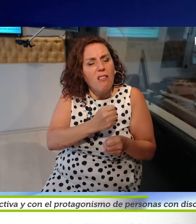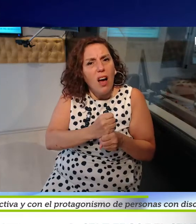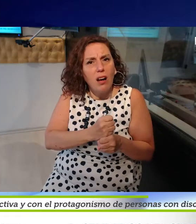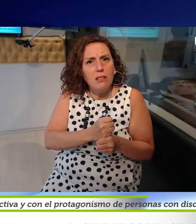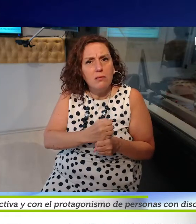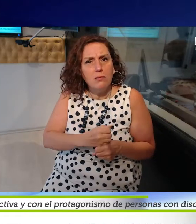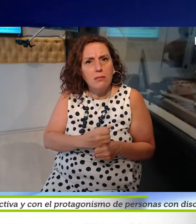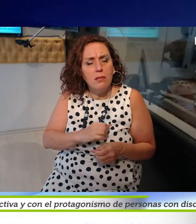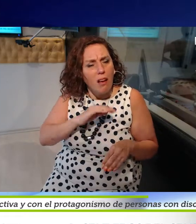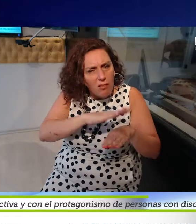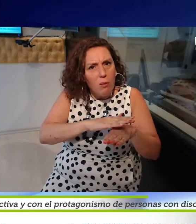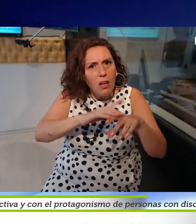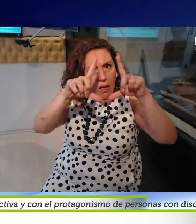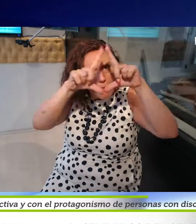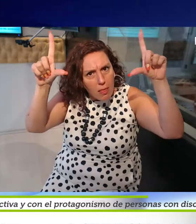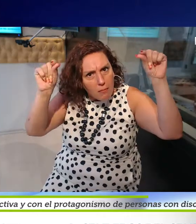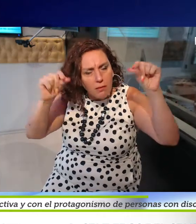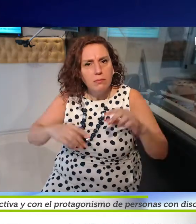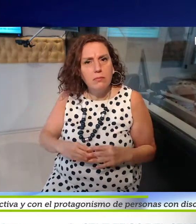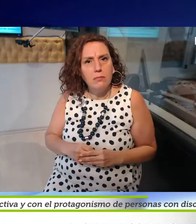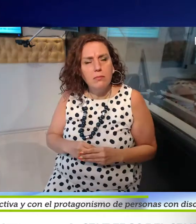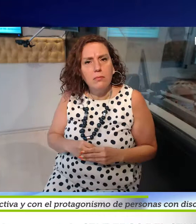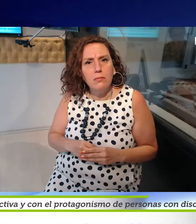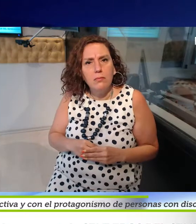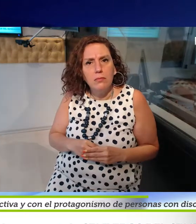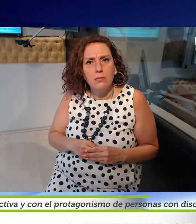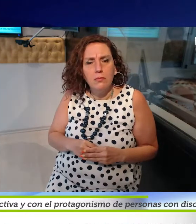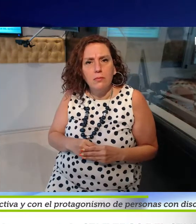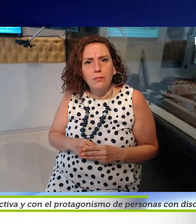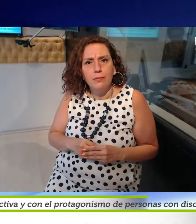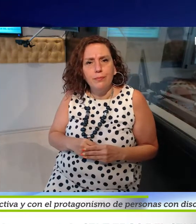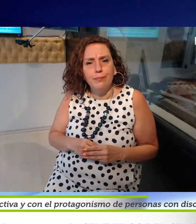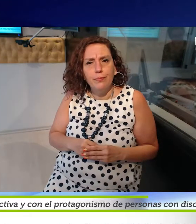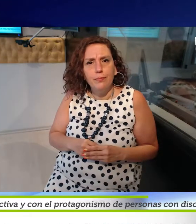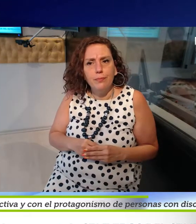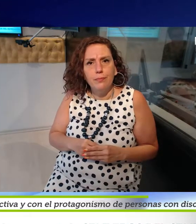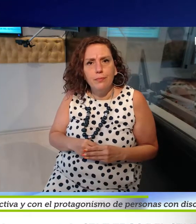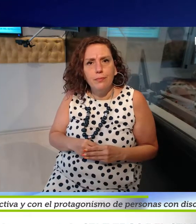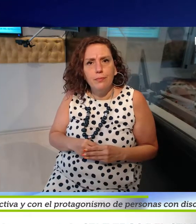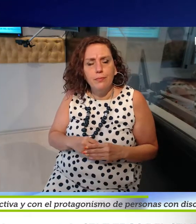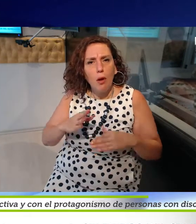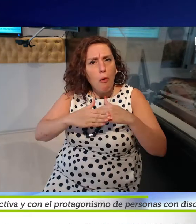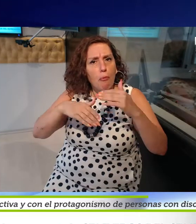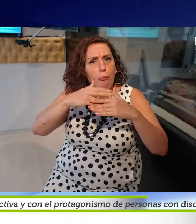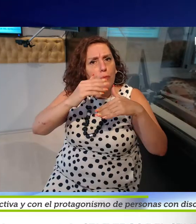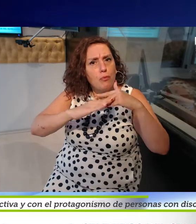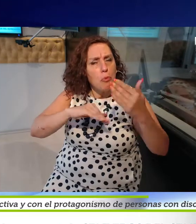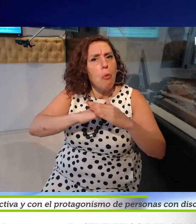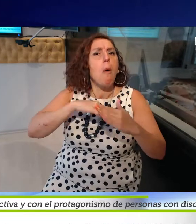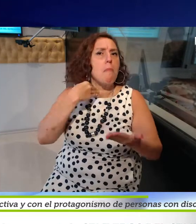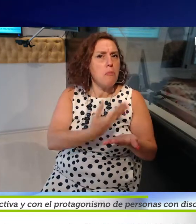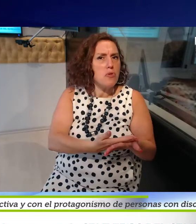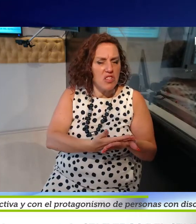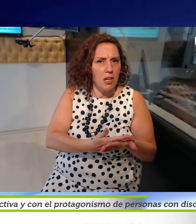qué estuviste...? ¿Qué? Estuvieron este último tiempo diseñando sus proyectos para el